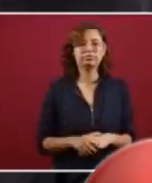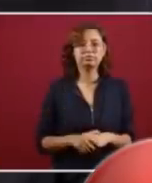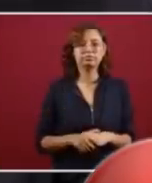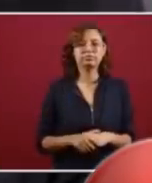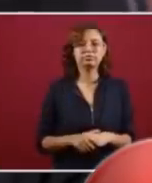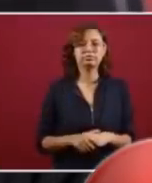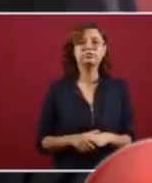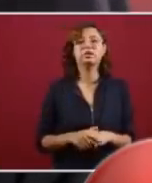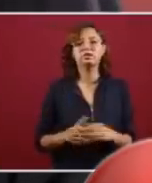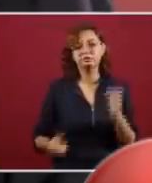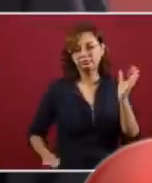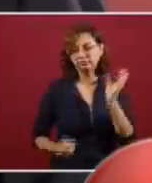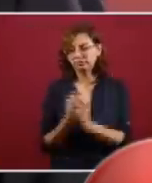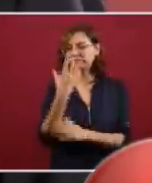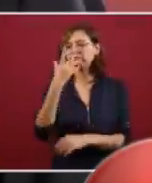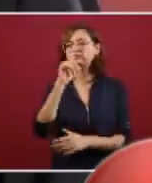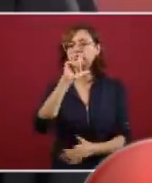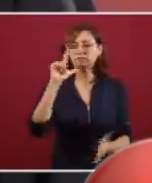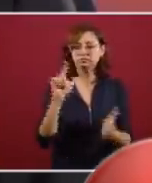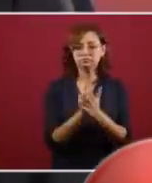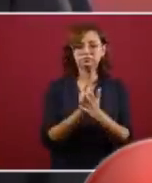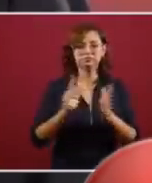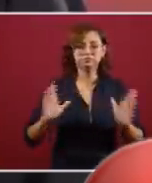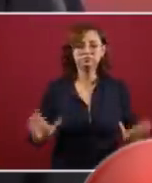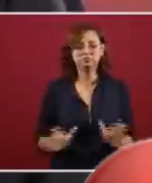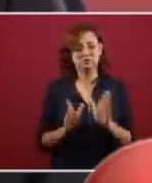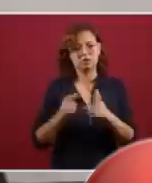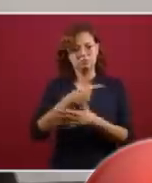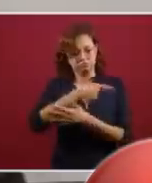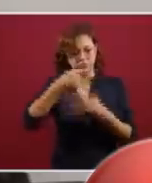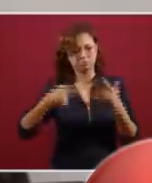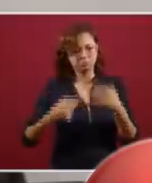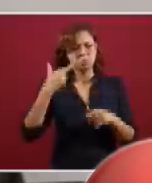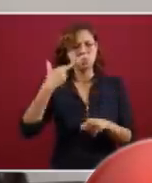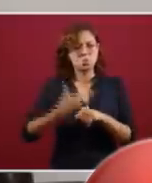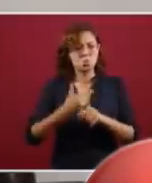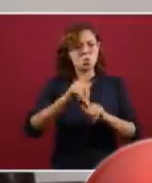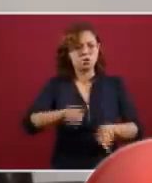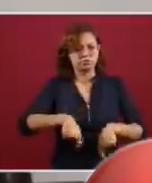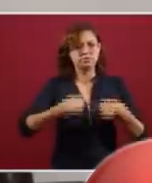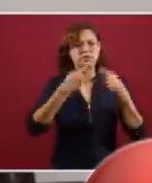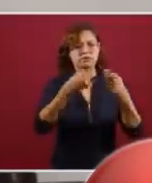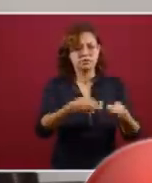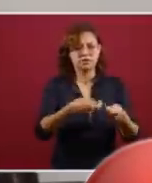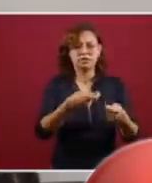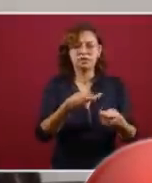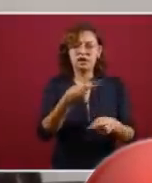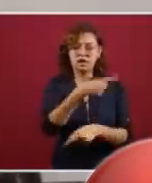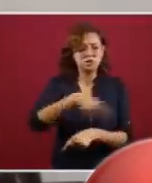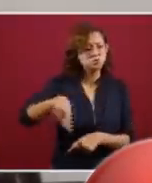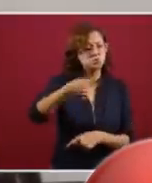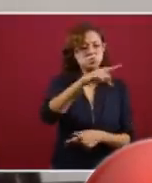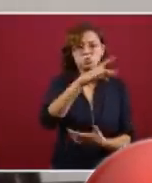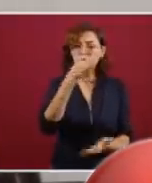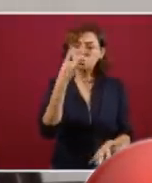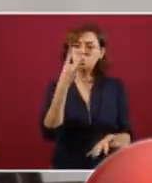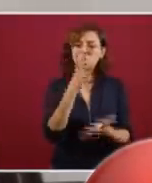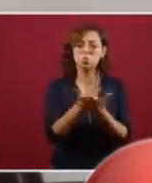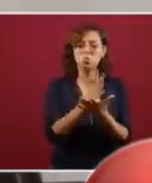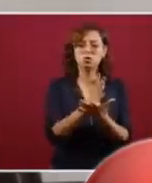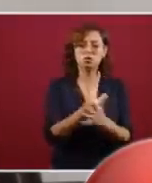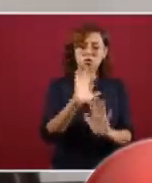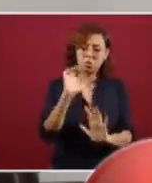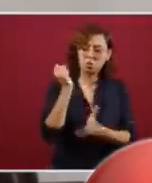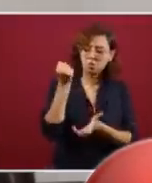promover la creación de leyes nuevas. Tienen esa facultad, tienen la facultad exclusiva de aprobar